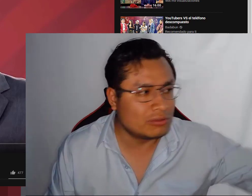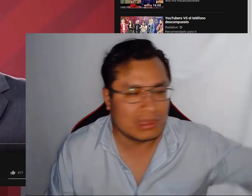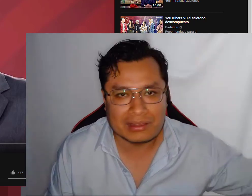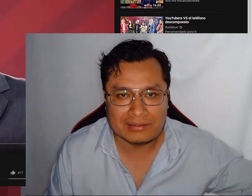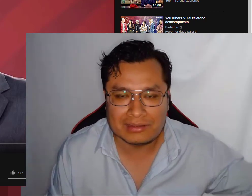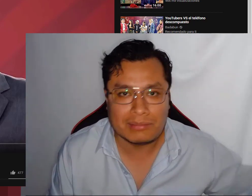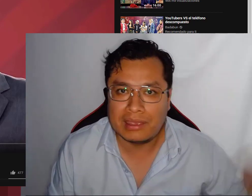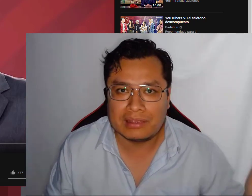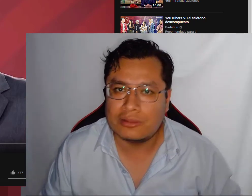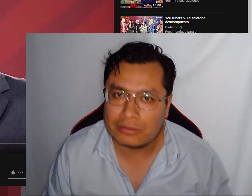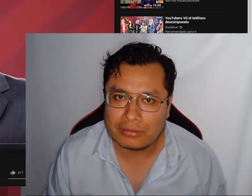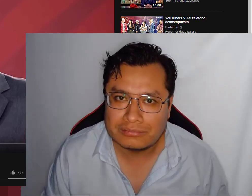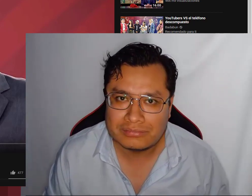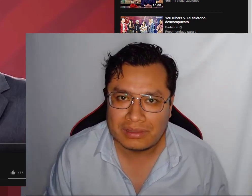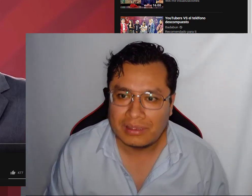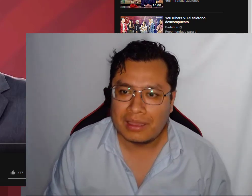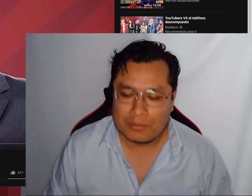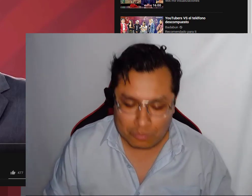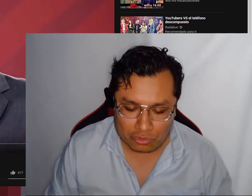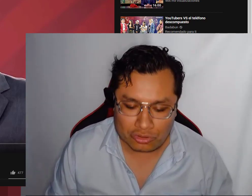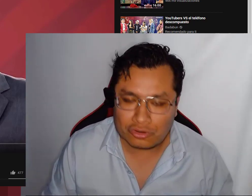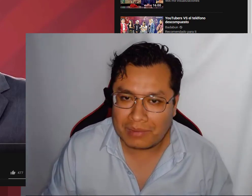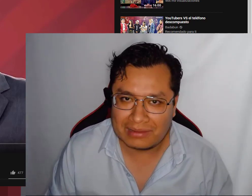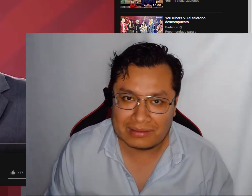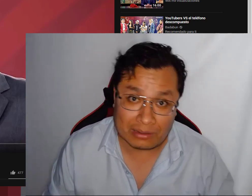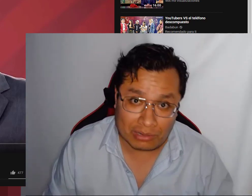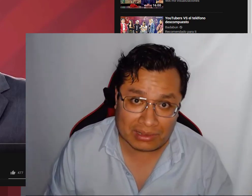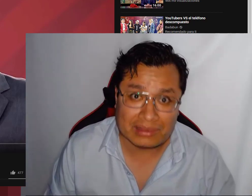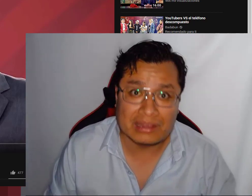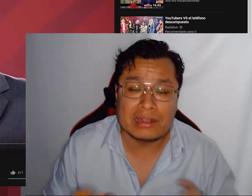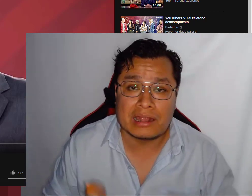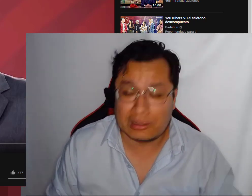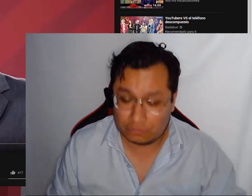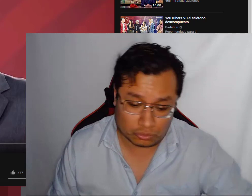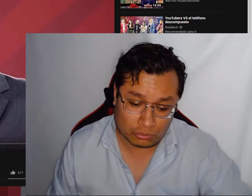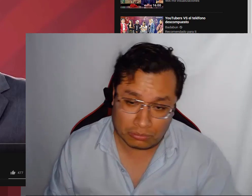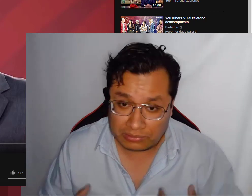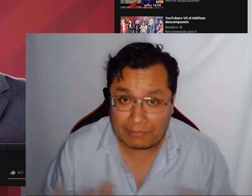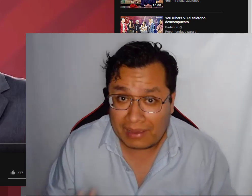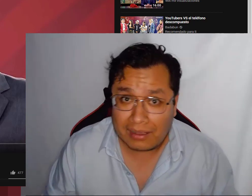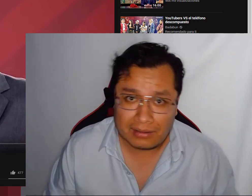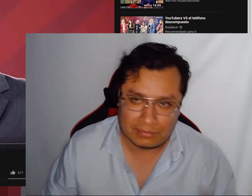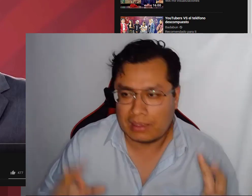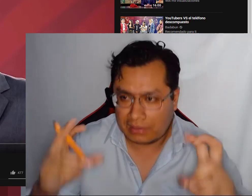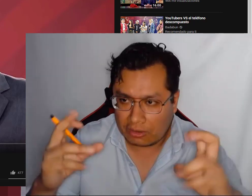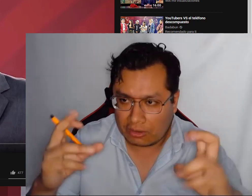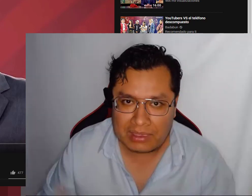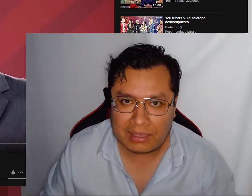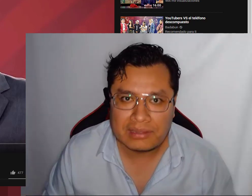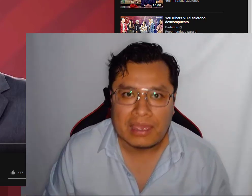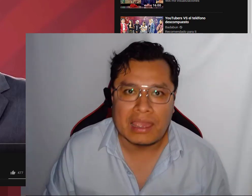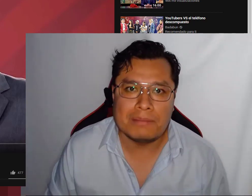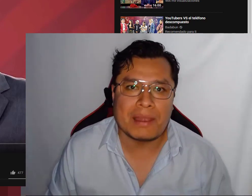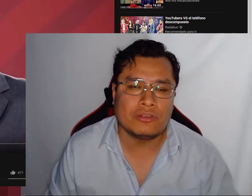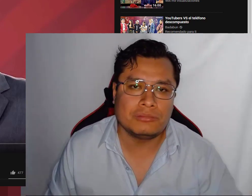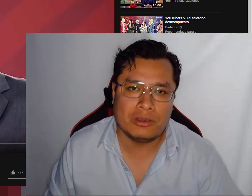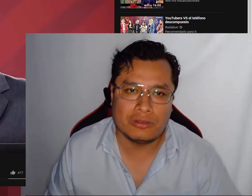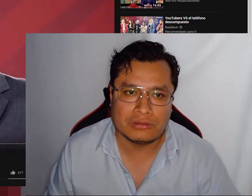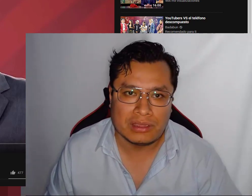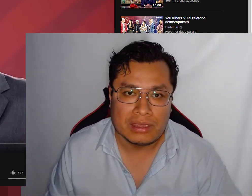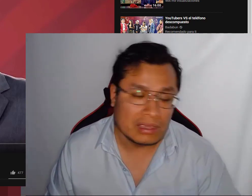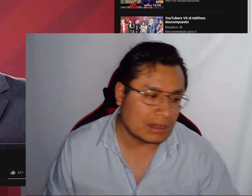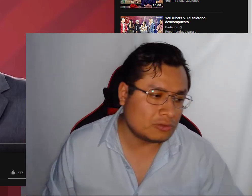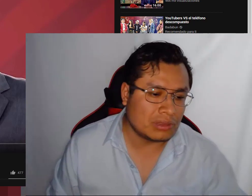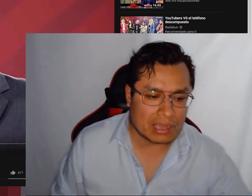resulta que cuando llegan al sistema entra en otro muchos normalistas ahorita tienen en su haber entre comillas el plan